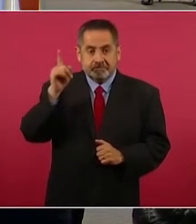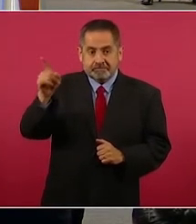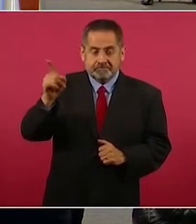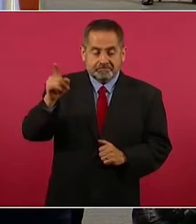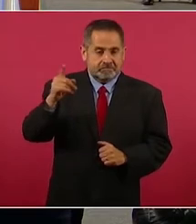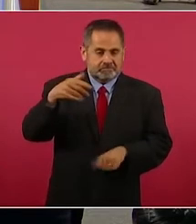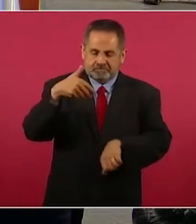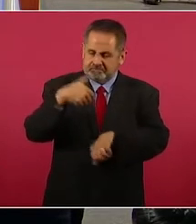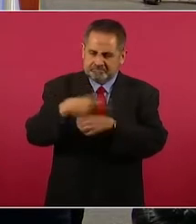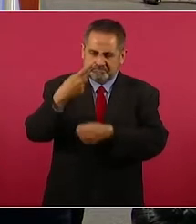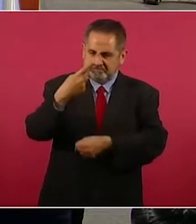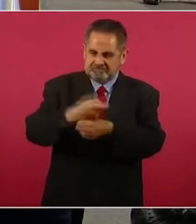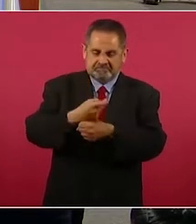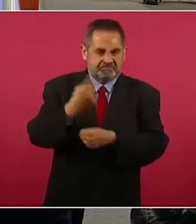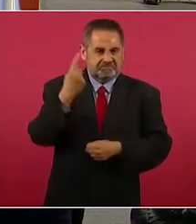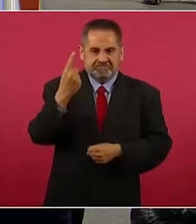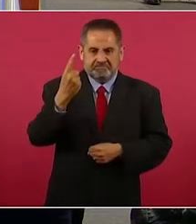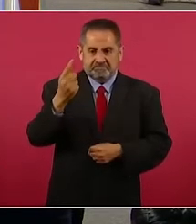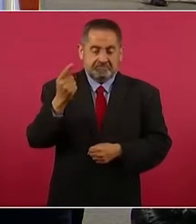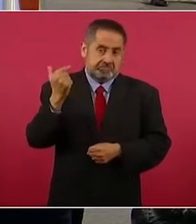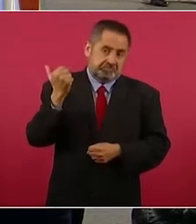es el uno.